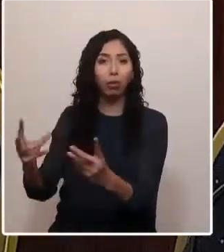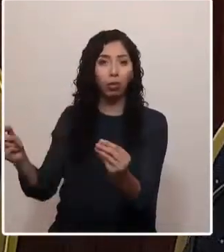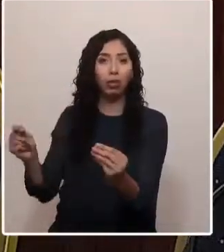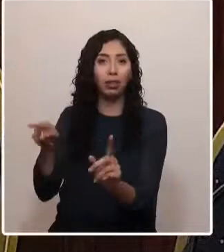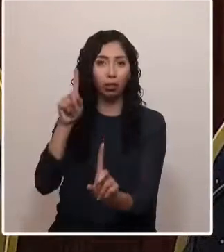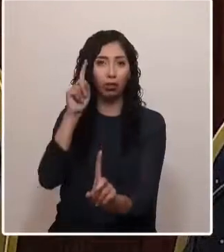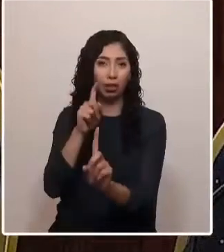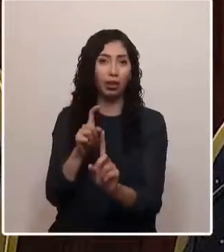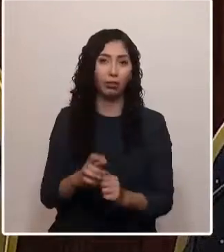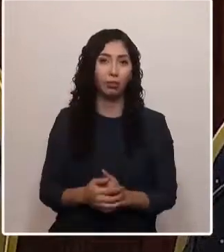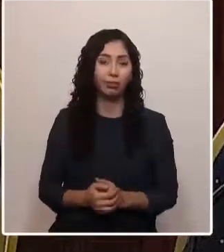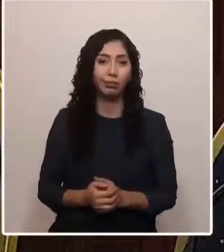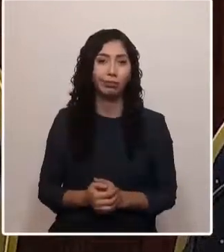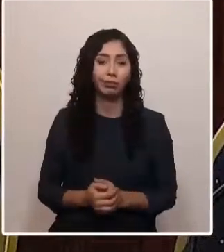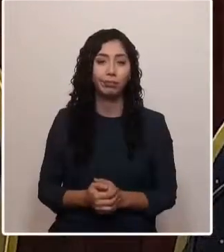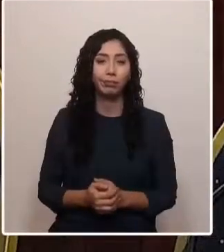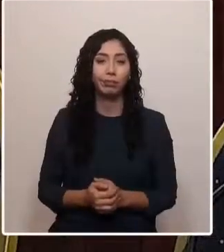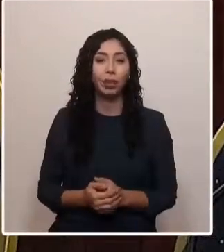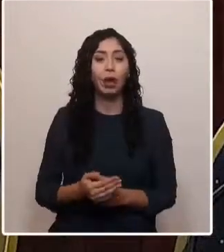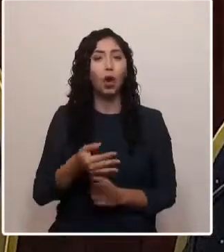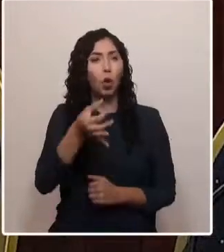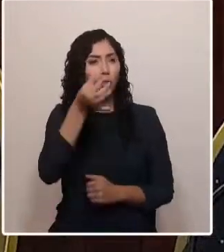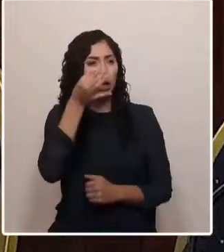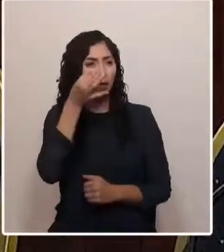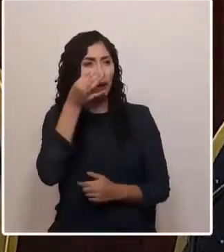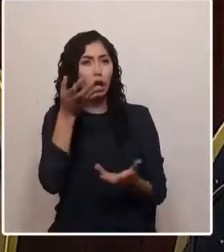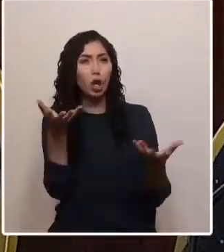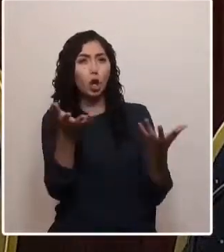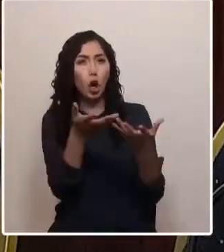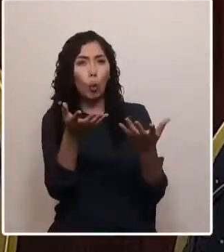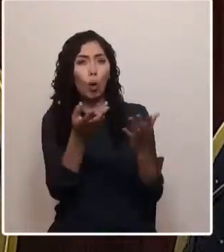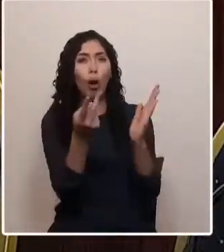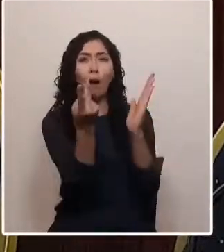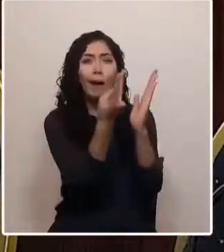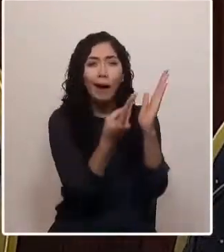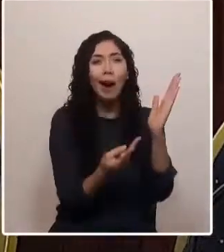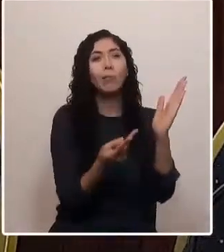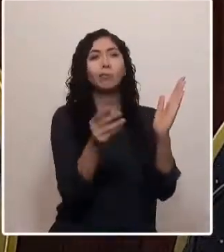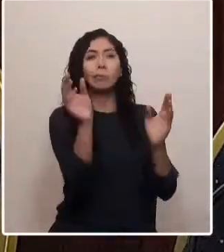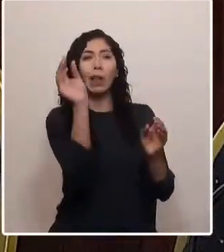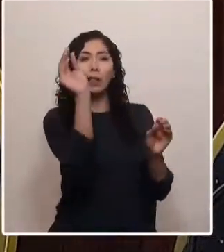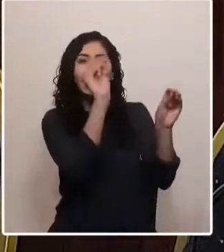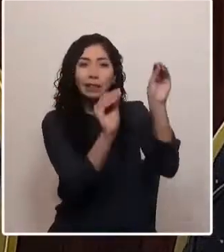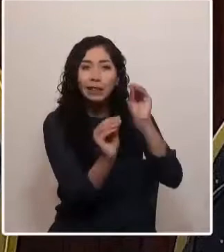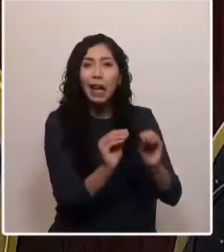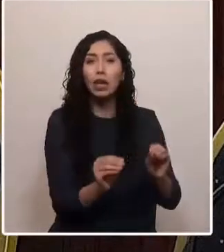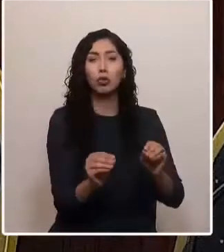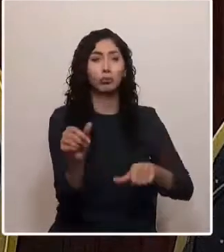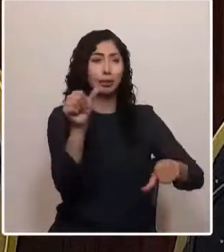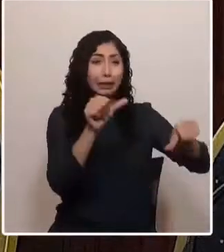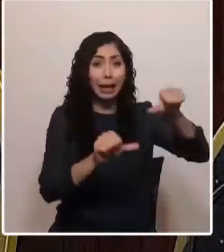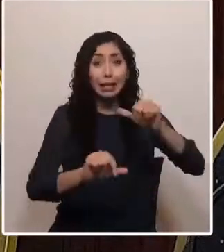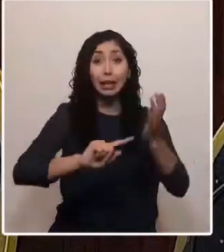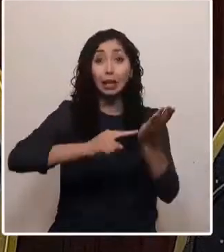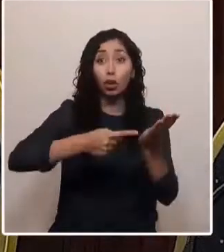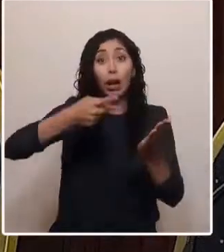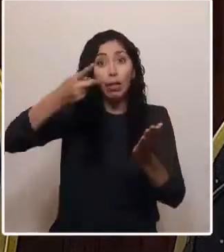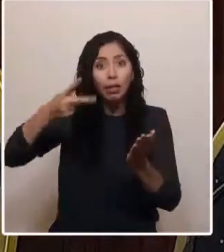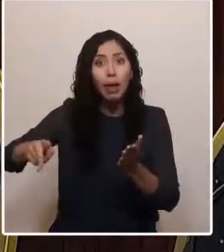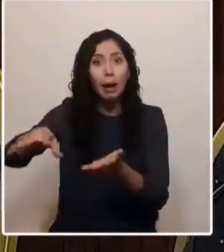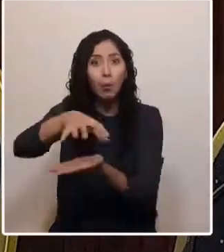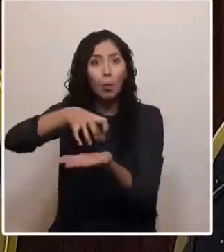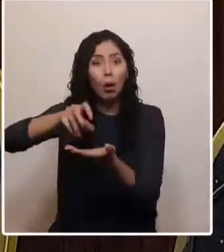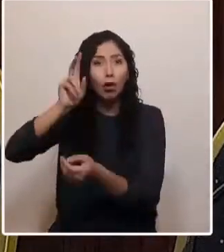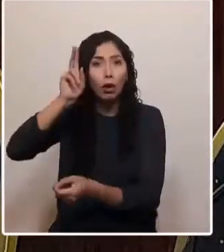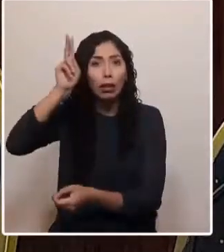En común, observar cómo diseños, obras, creaciones, historias, ciencias y tecnología de los pueblos indígenas